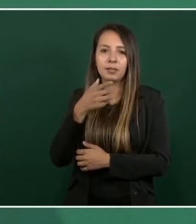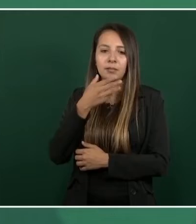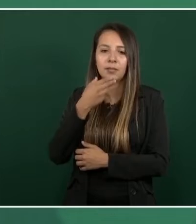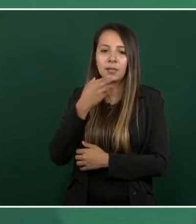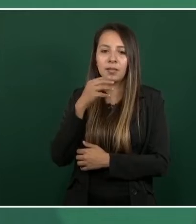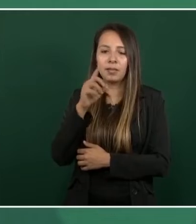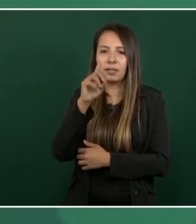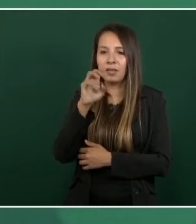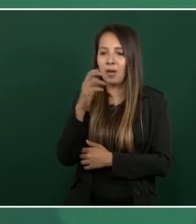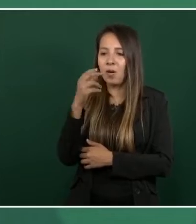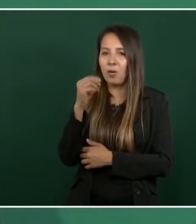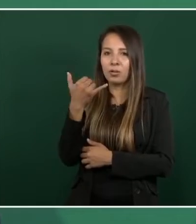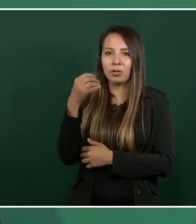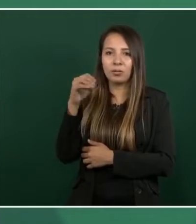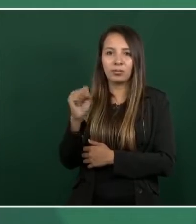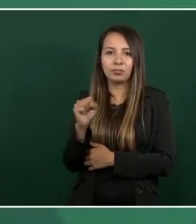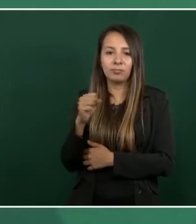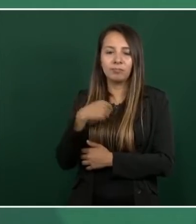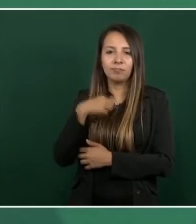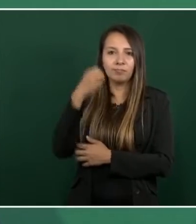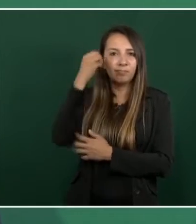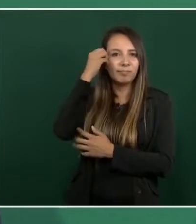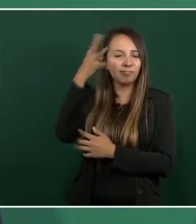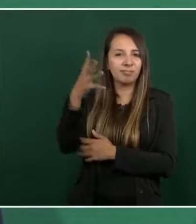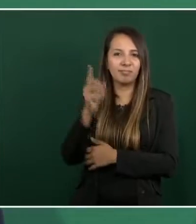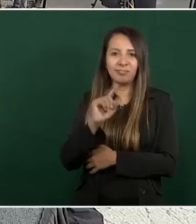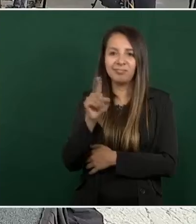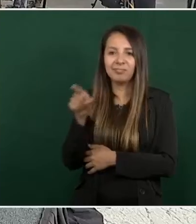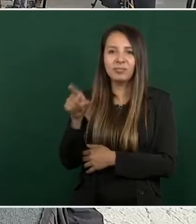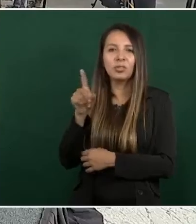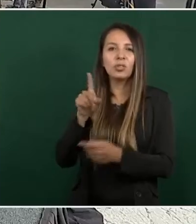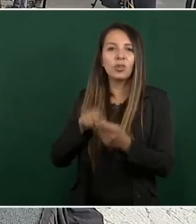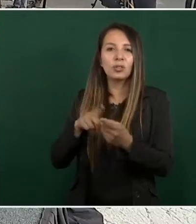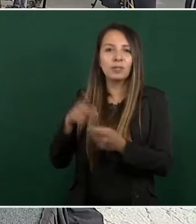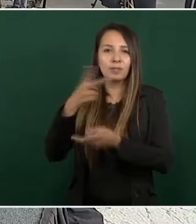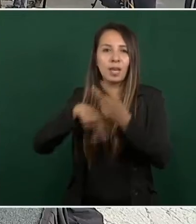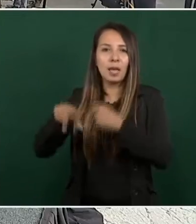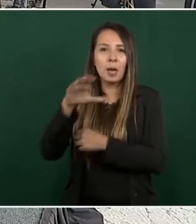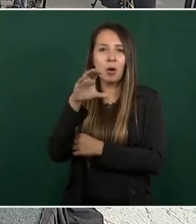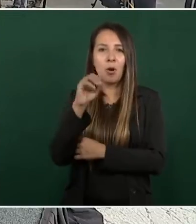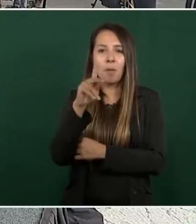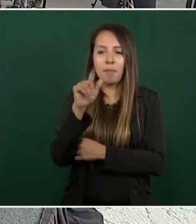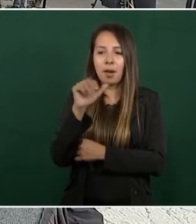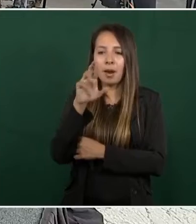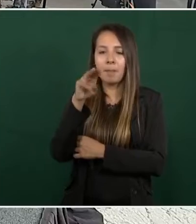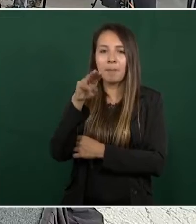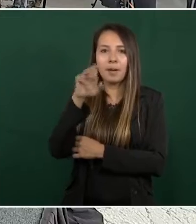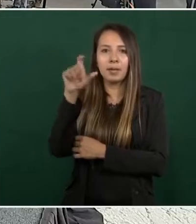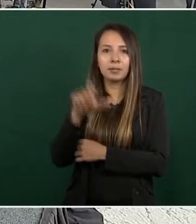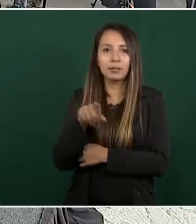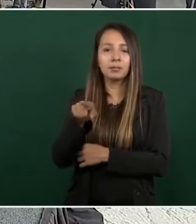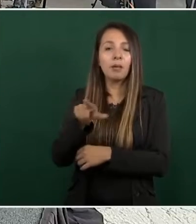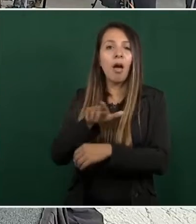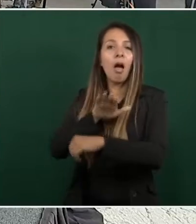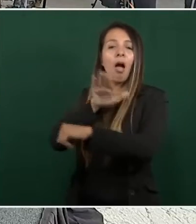no se me va a olvidar porque era de la Coparmex, y fue a decirle al rey de